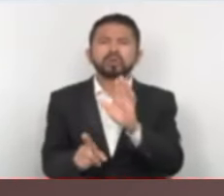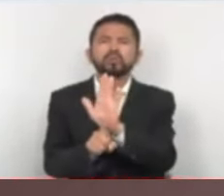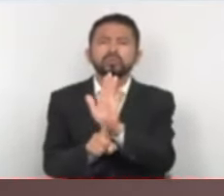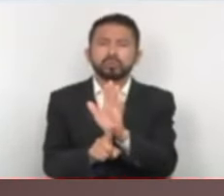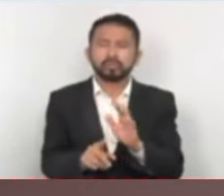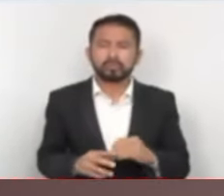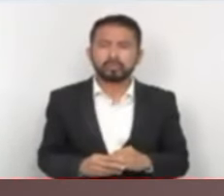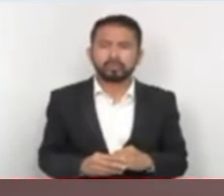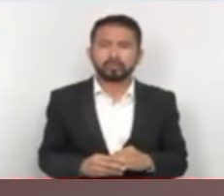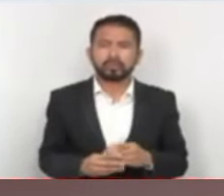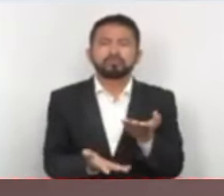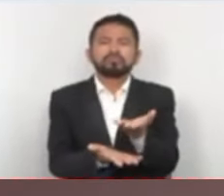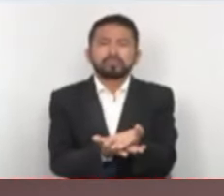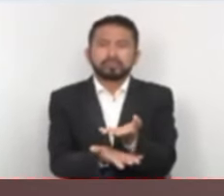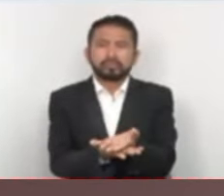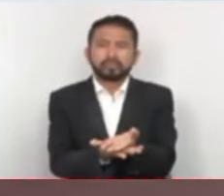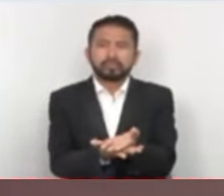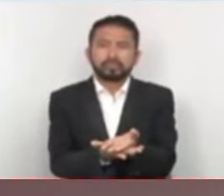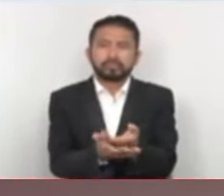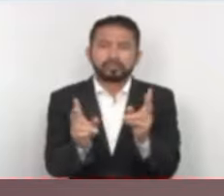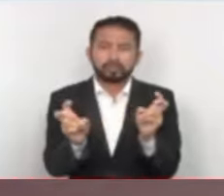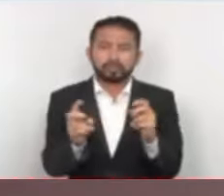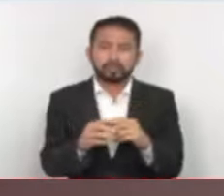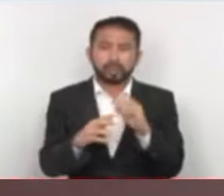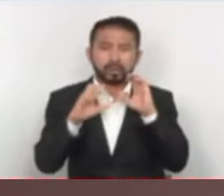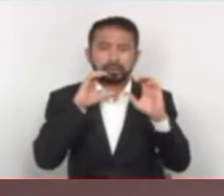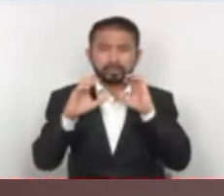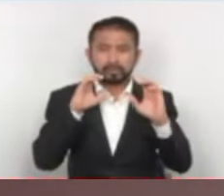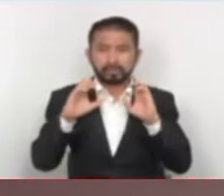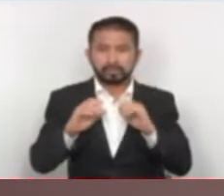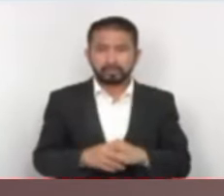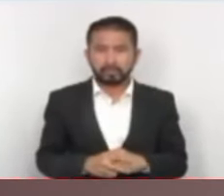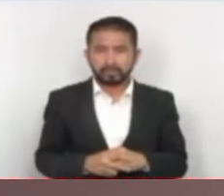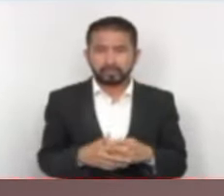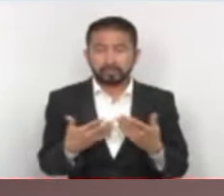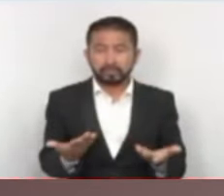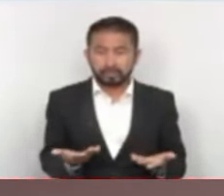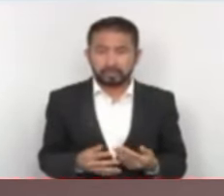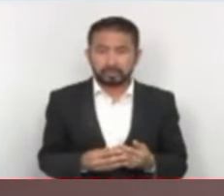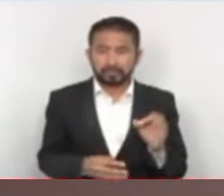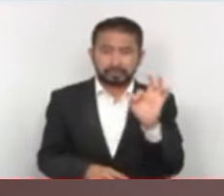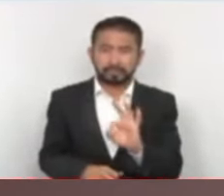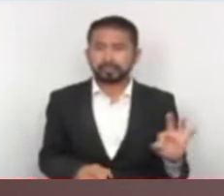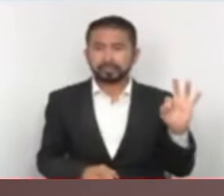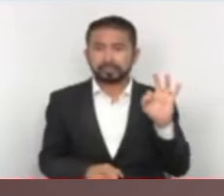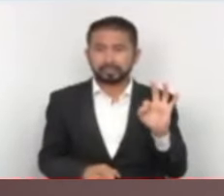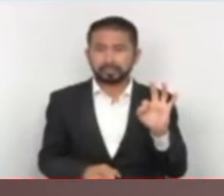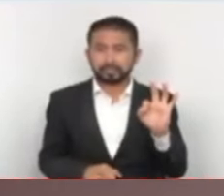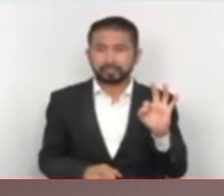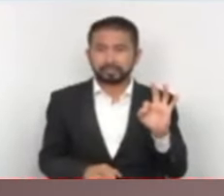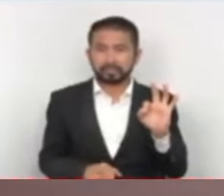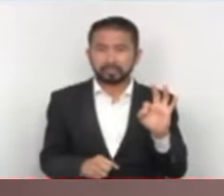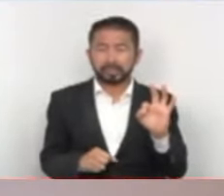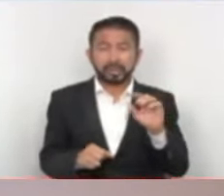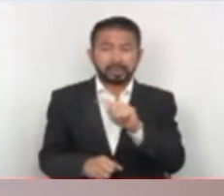su propuesta en materia de comunicación para mejorar el canal entre